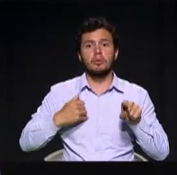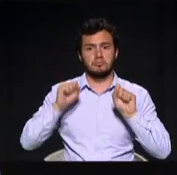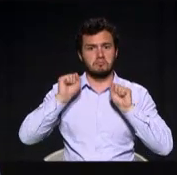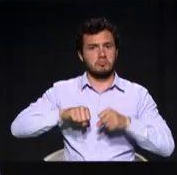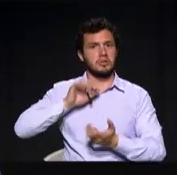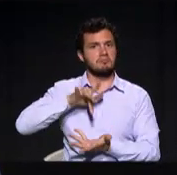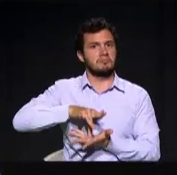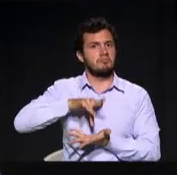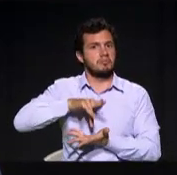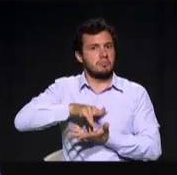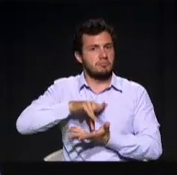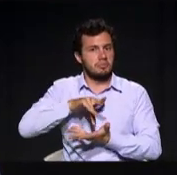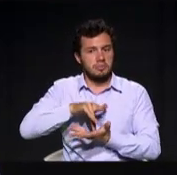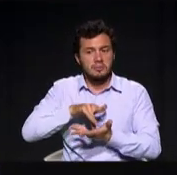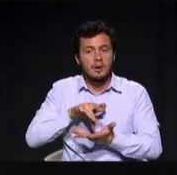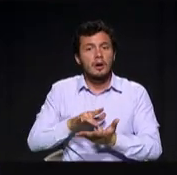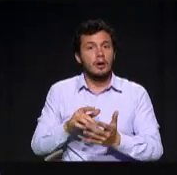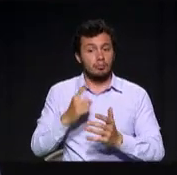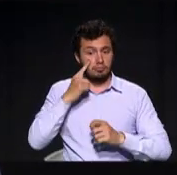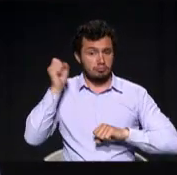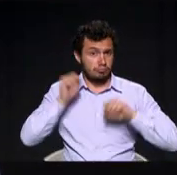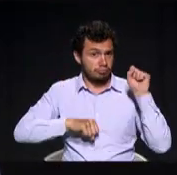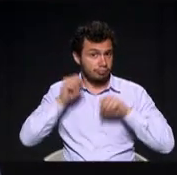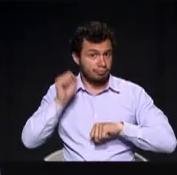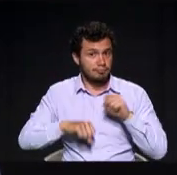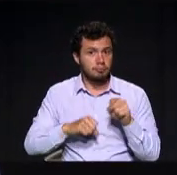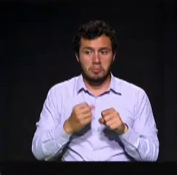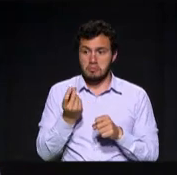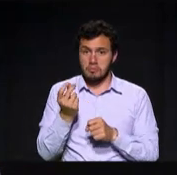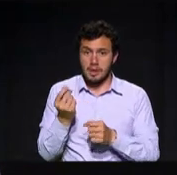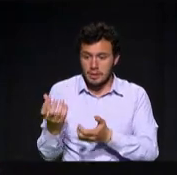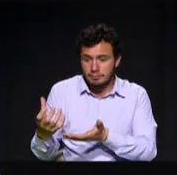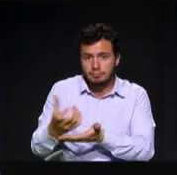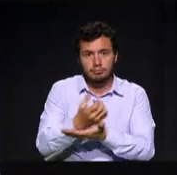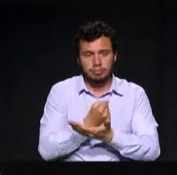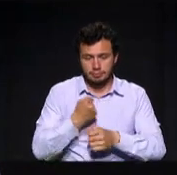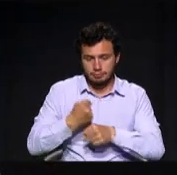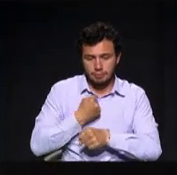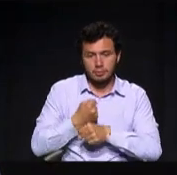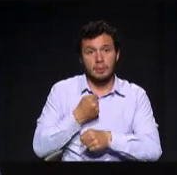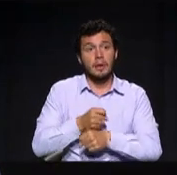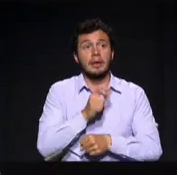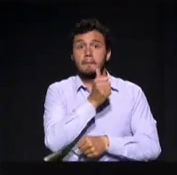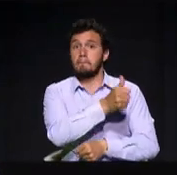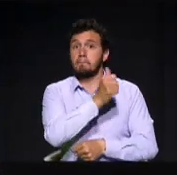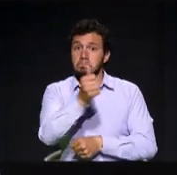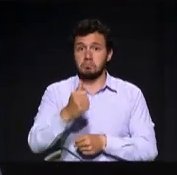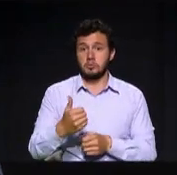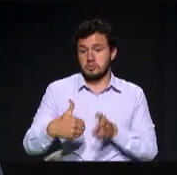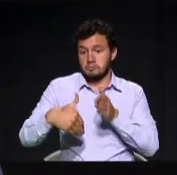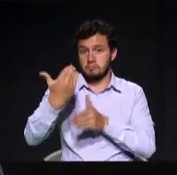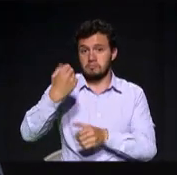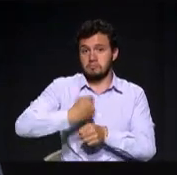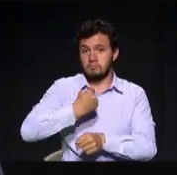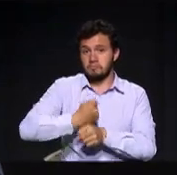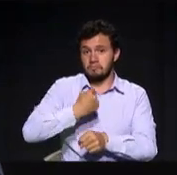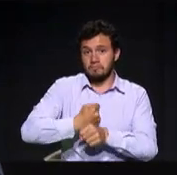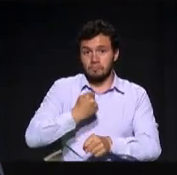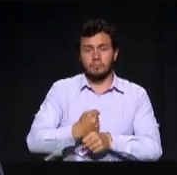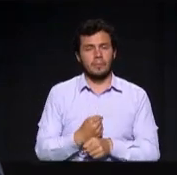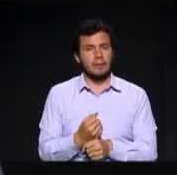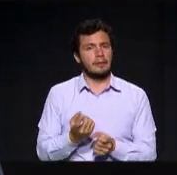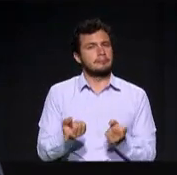posibilidades claras para obtener ingresos y generar empleo para ellos mismos por el otro lado tenemos que desarrollar